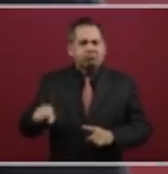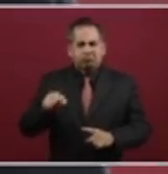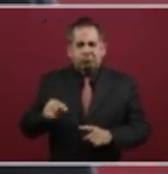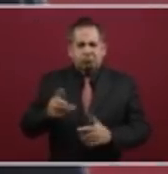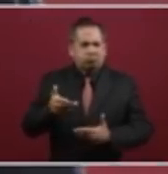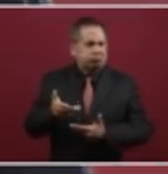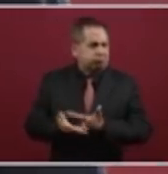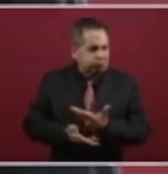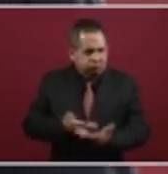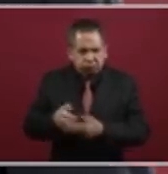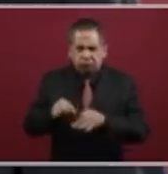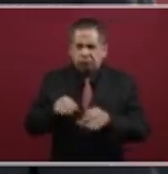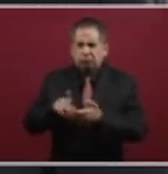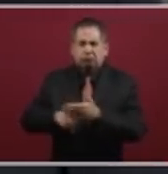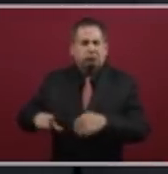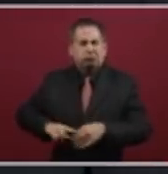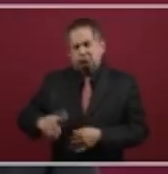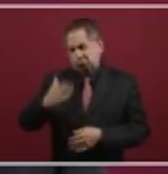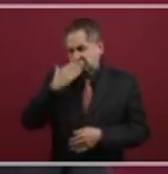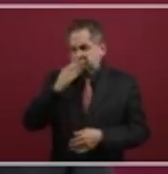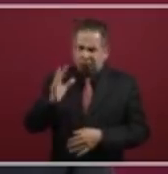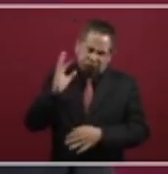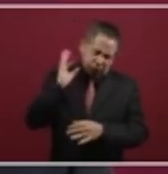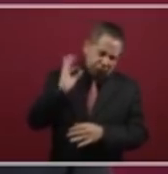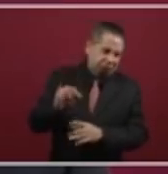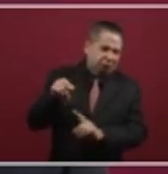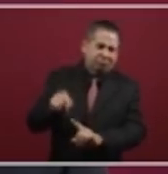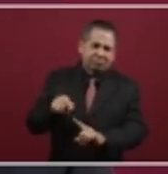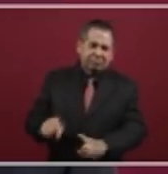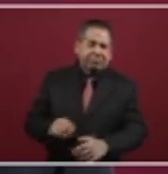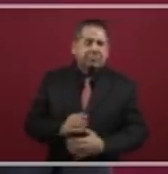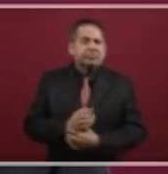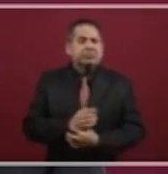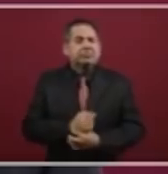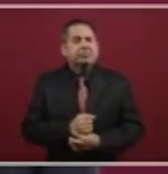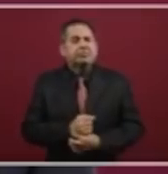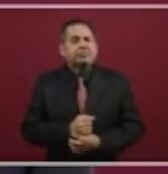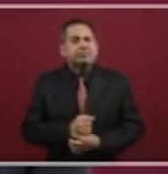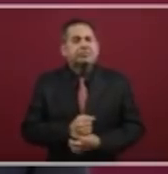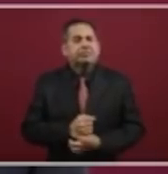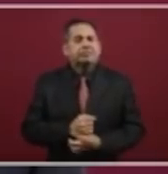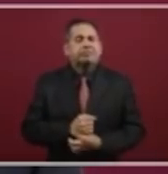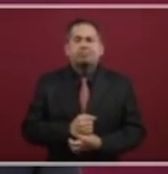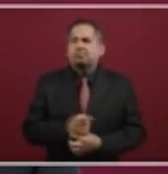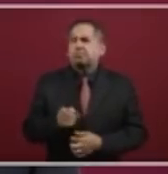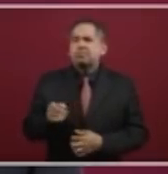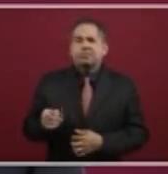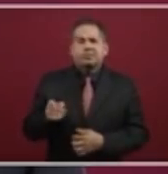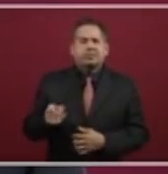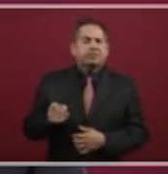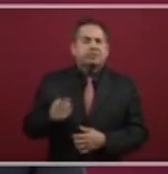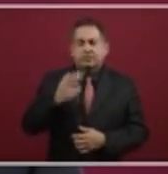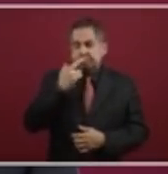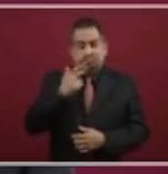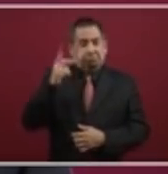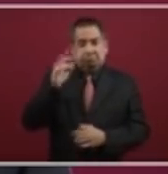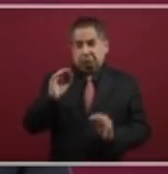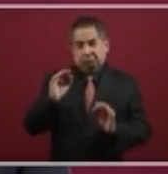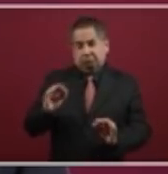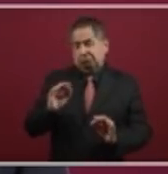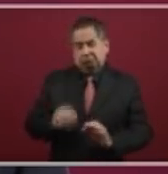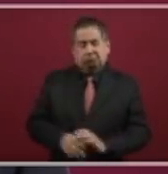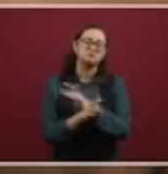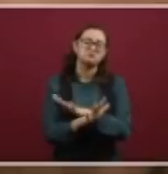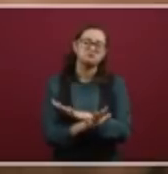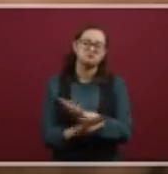servidores públicos que tenemos. Asimismo, el presidente Andrés Manuel López Obrador anunció la creación del Instituto de la Salud para